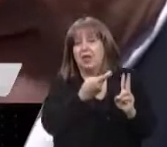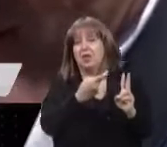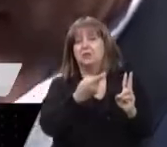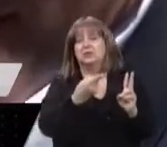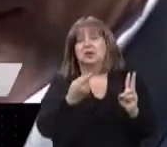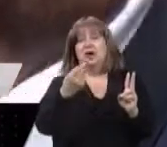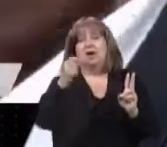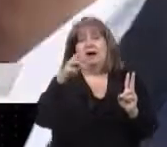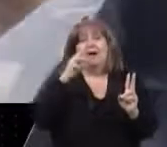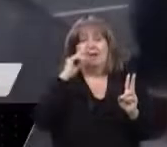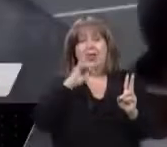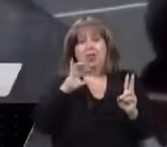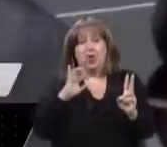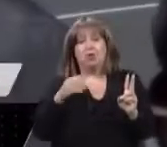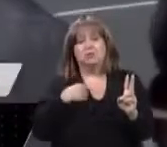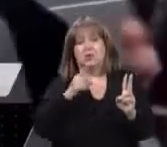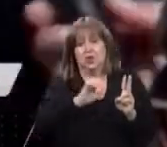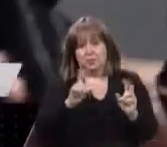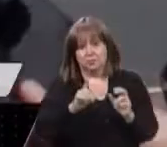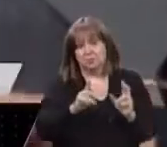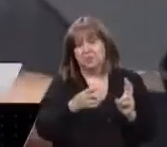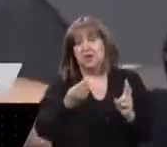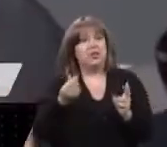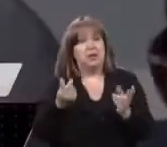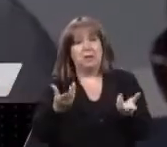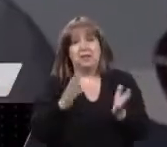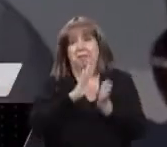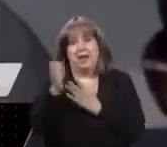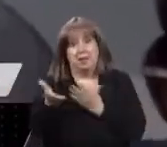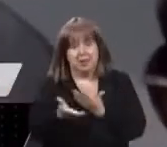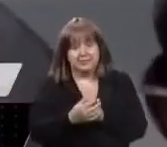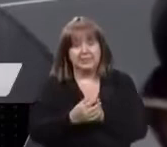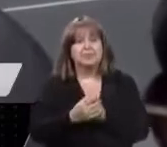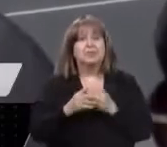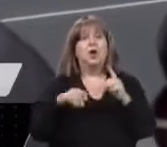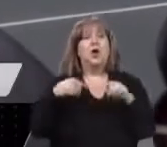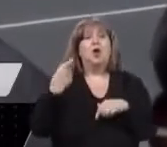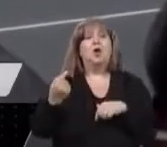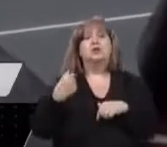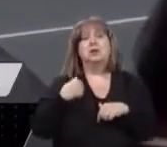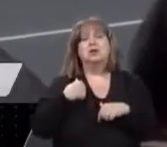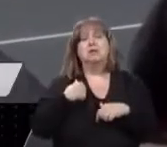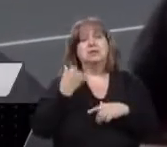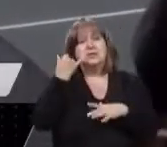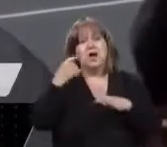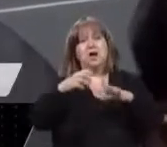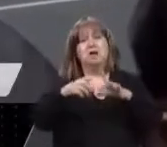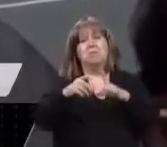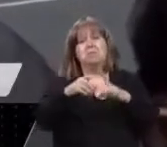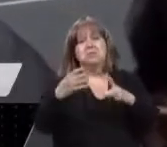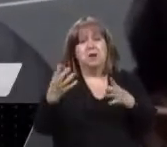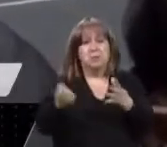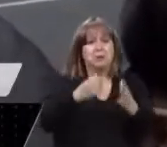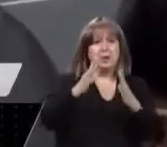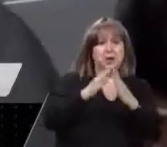Carrizo configurados en este acto. El allanamiento resultó con algunas cosas secuestradas, tampoco entiendo hasta ahora cuál